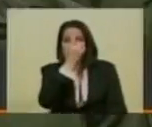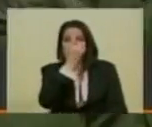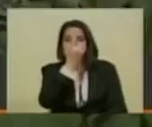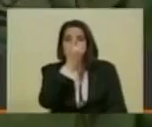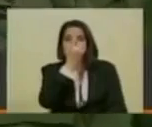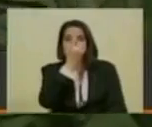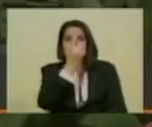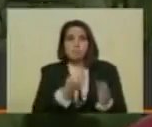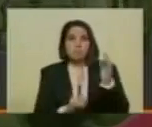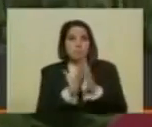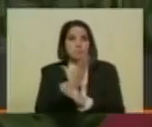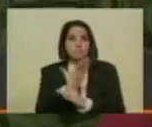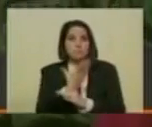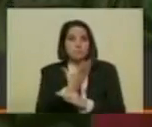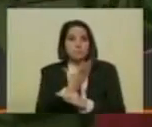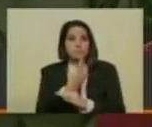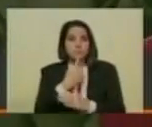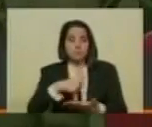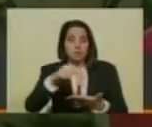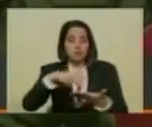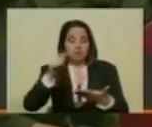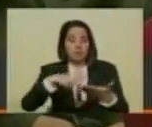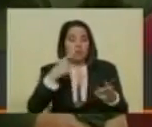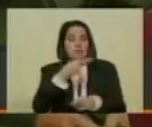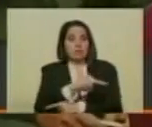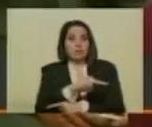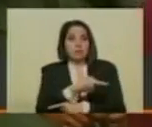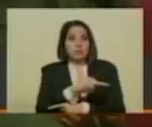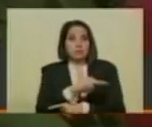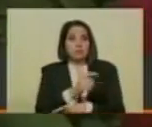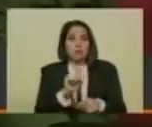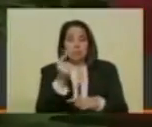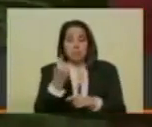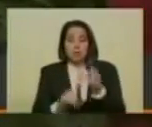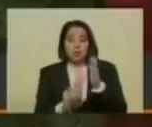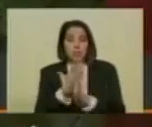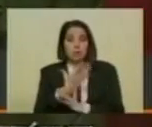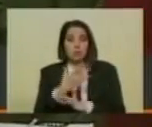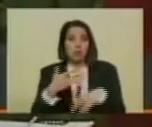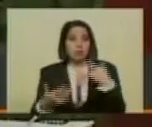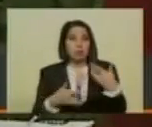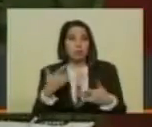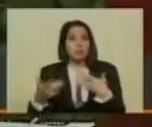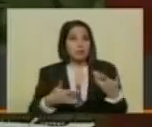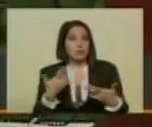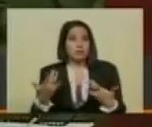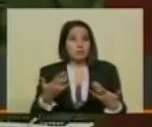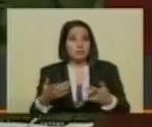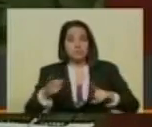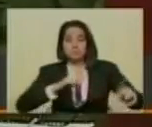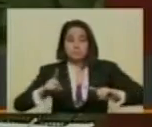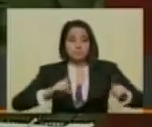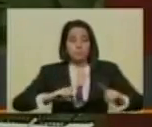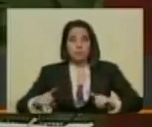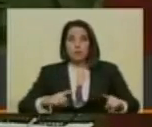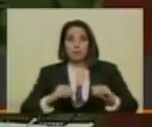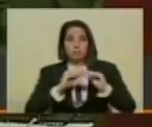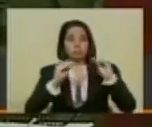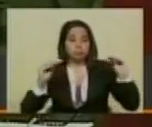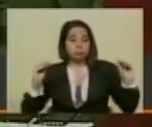el anuncio, aquel primero de mayo firmé el decreto y aquel primero de mayo activé la convocatoria al Poder